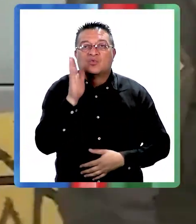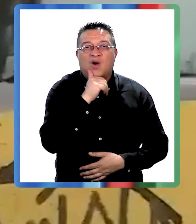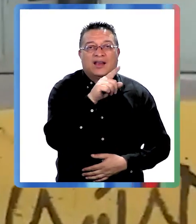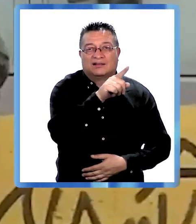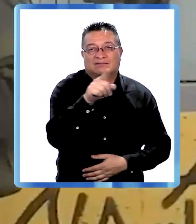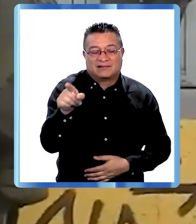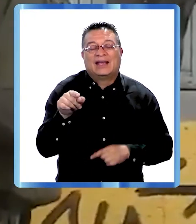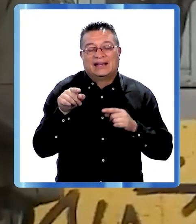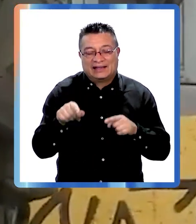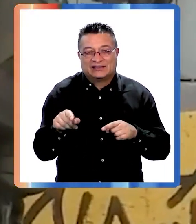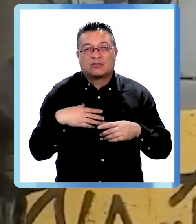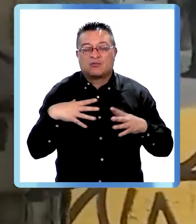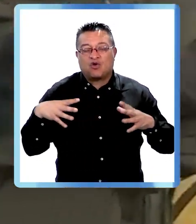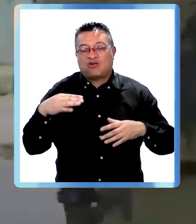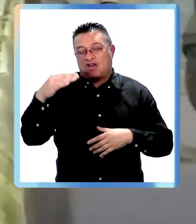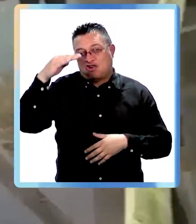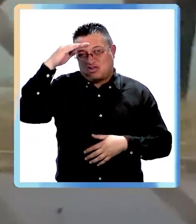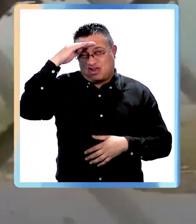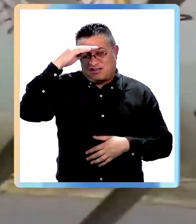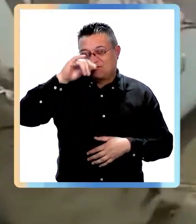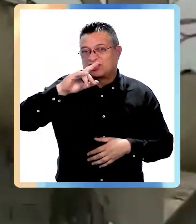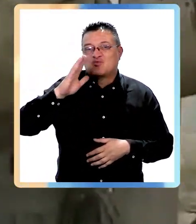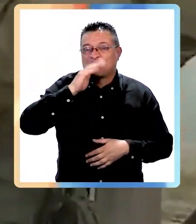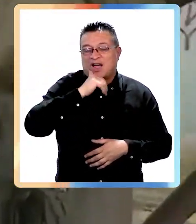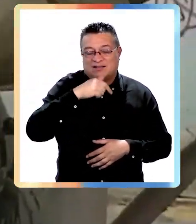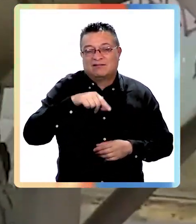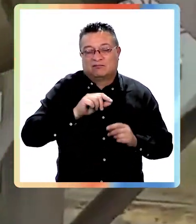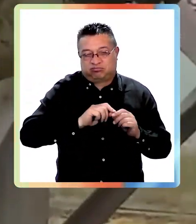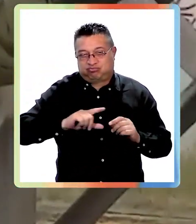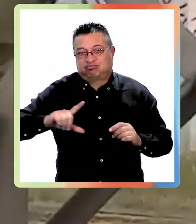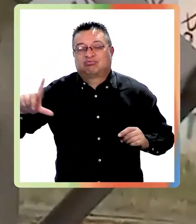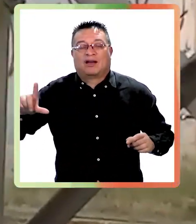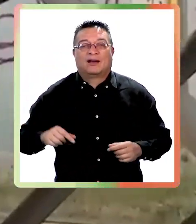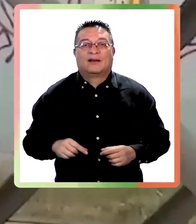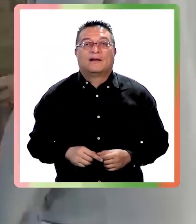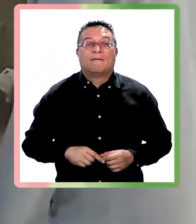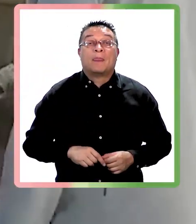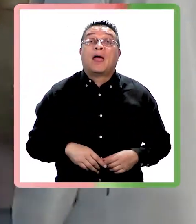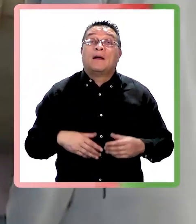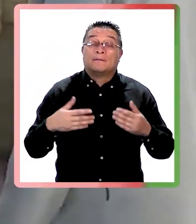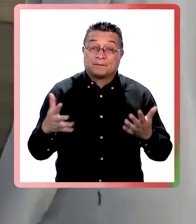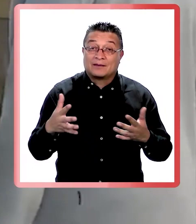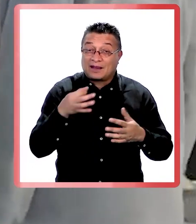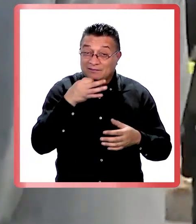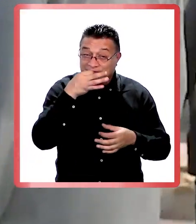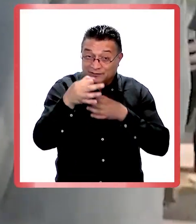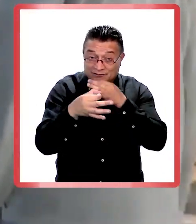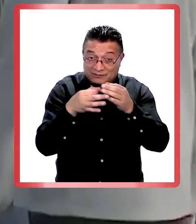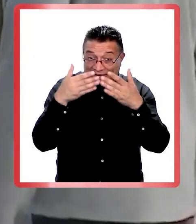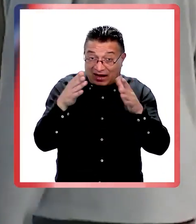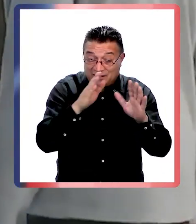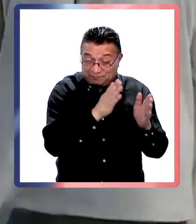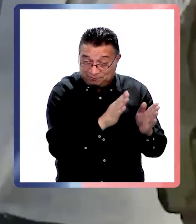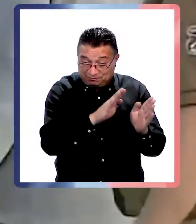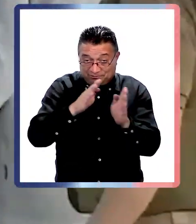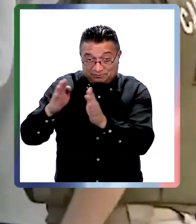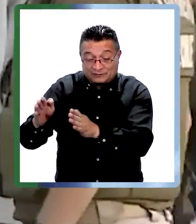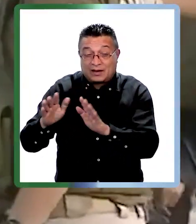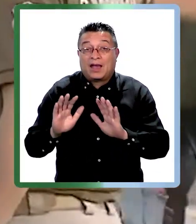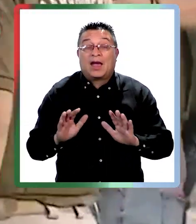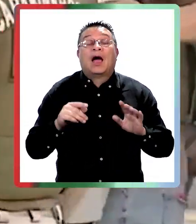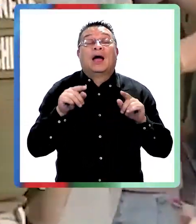muy importante y está muy a la base de la desconfianza en las instituciones. Ahora, dicho esto,